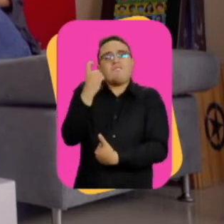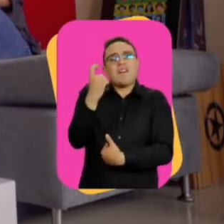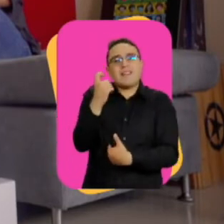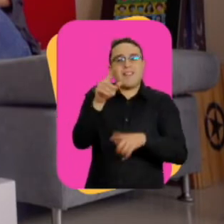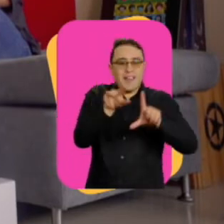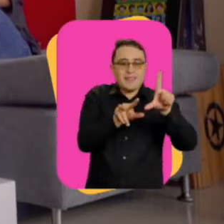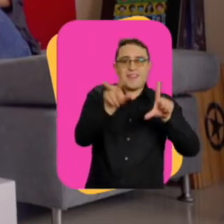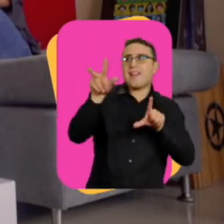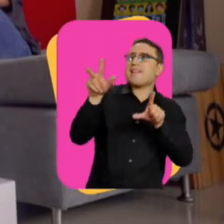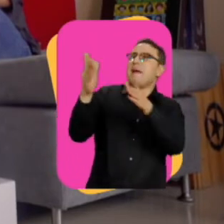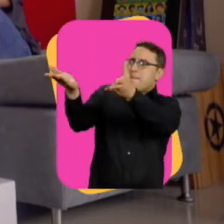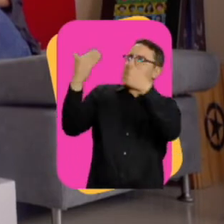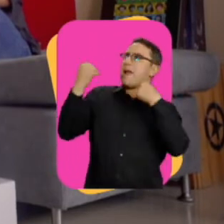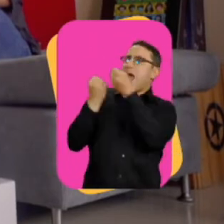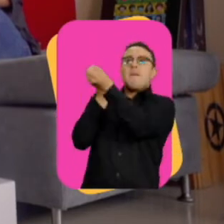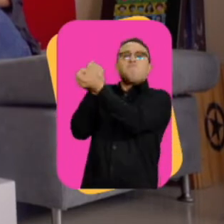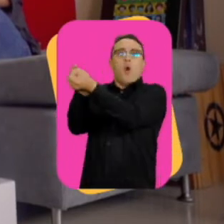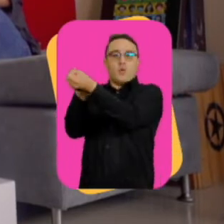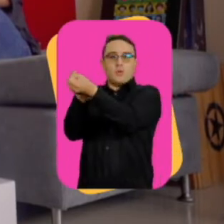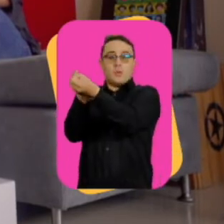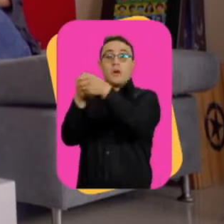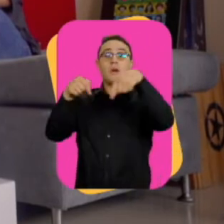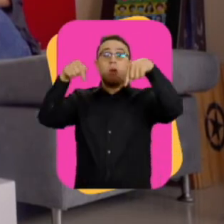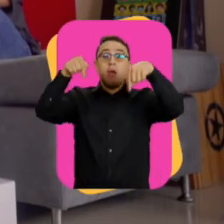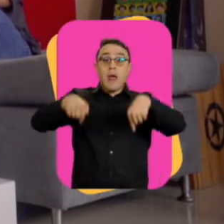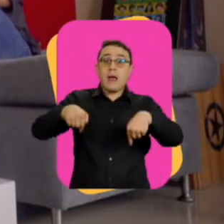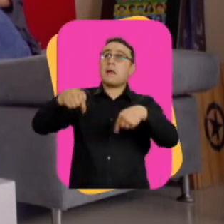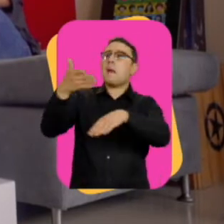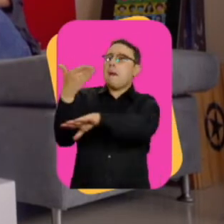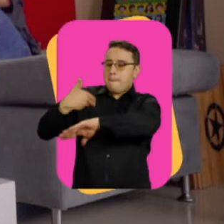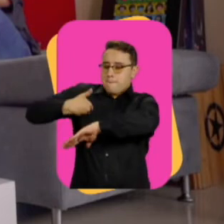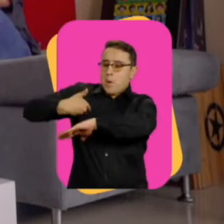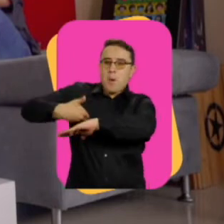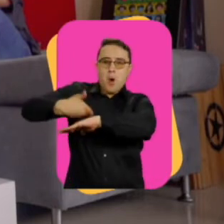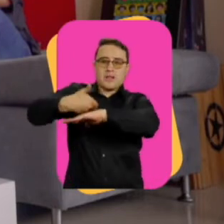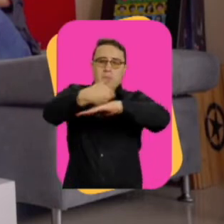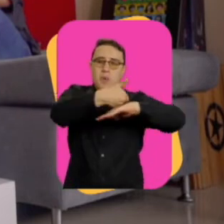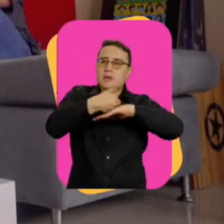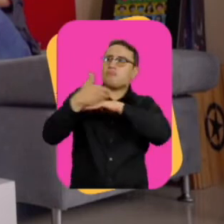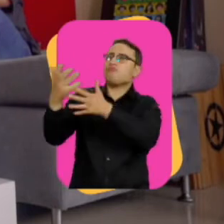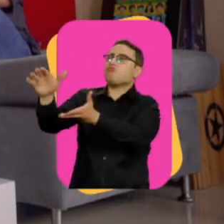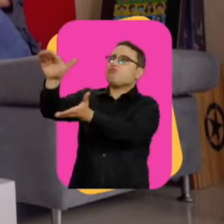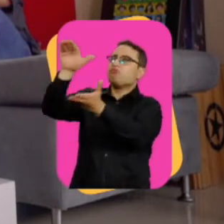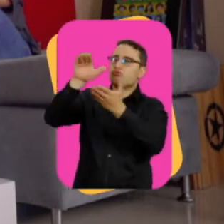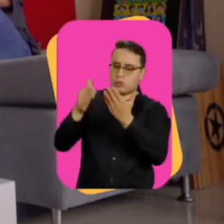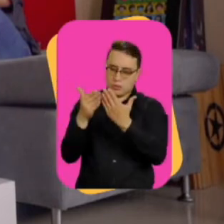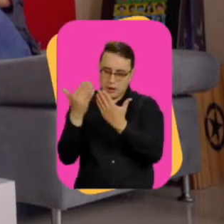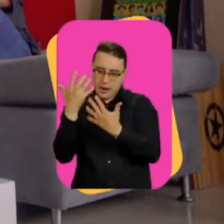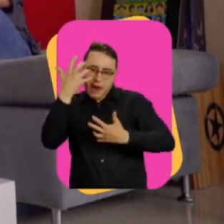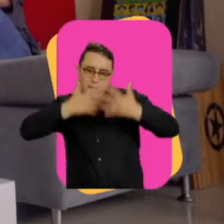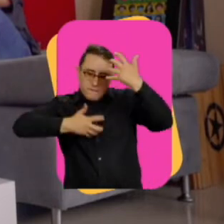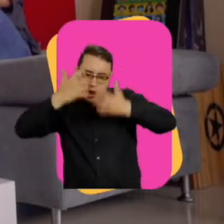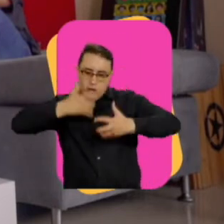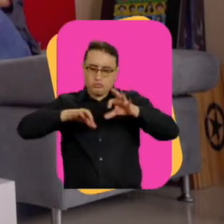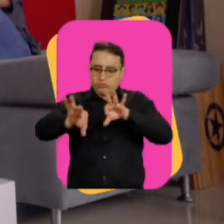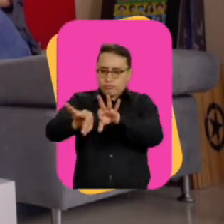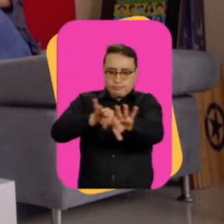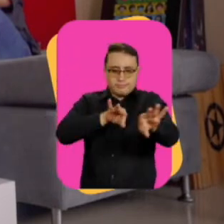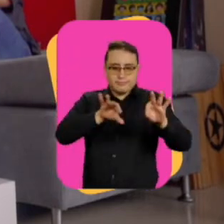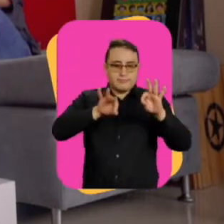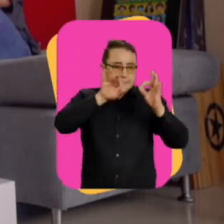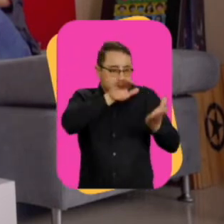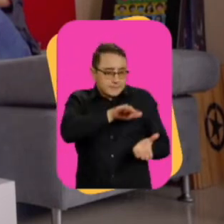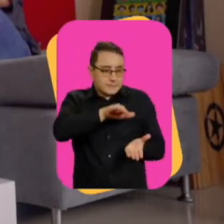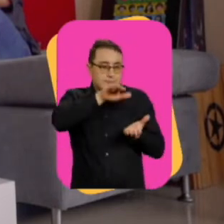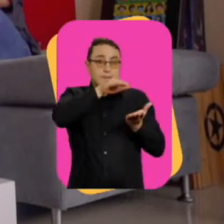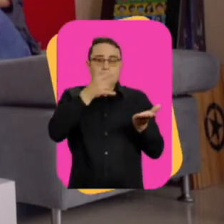el canal normalmente después de un proceso de recepción de las propuestas, de evaluación, de selección, escoge las que